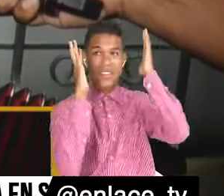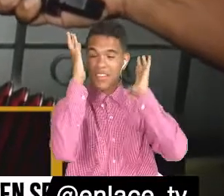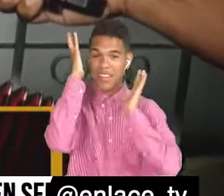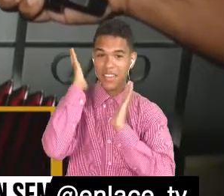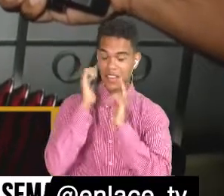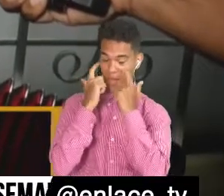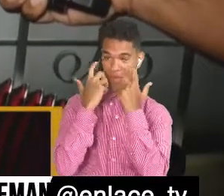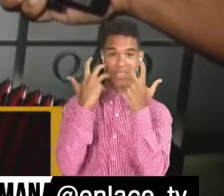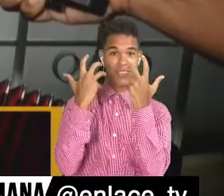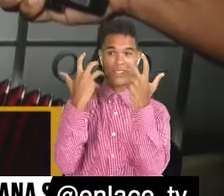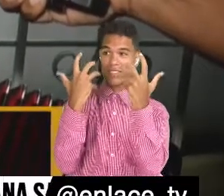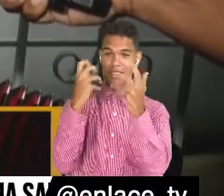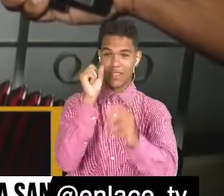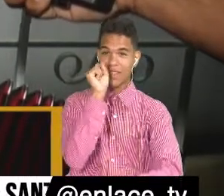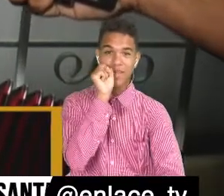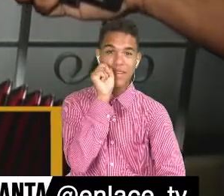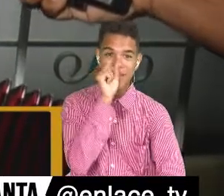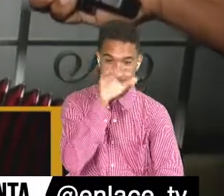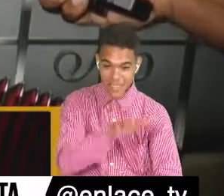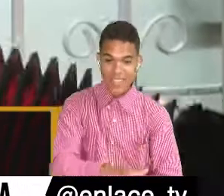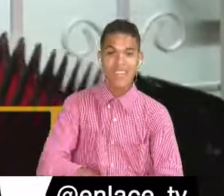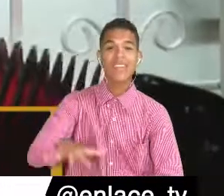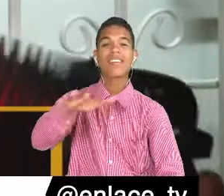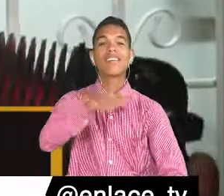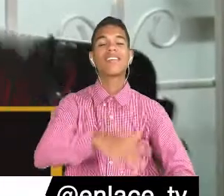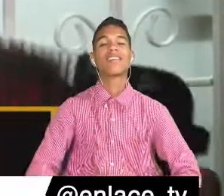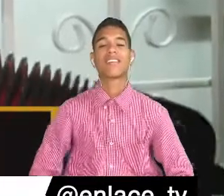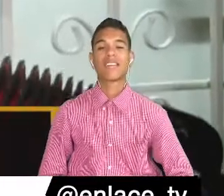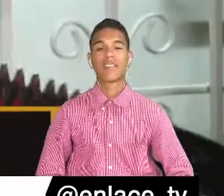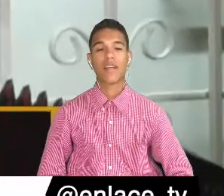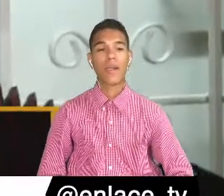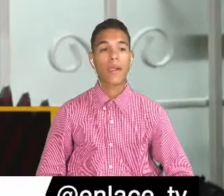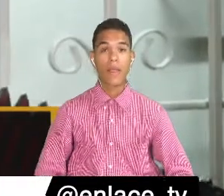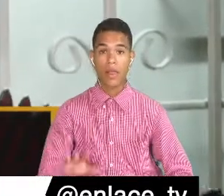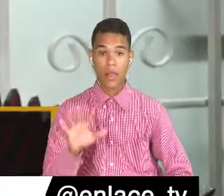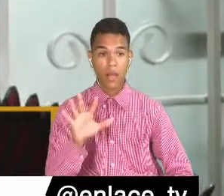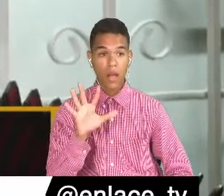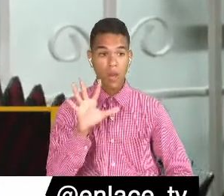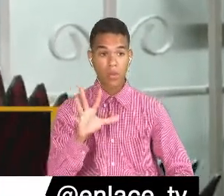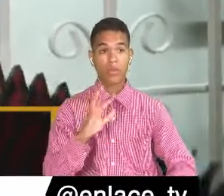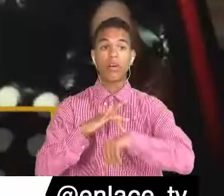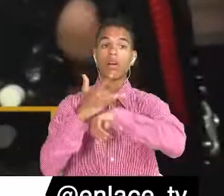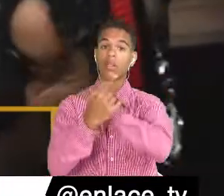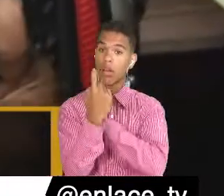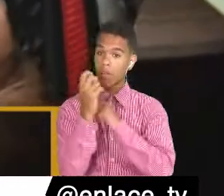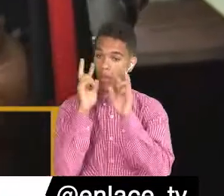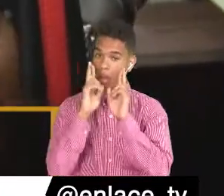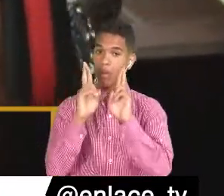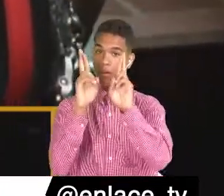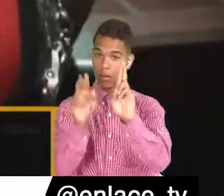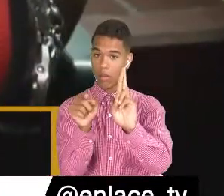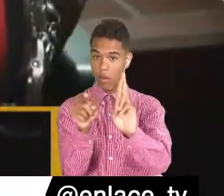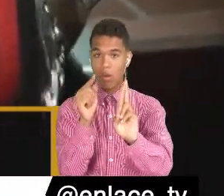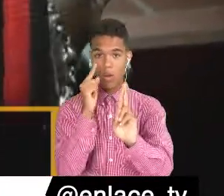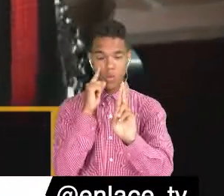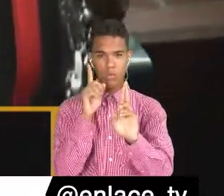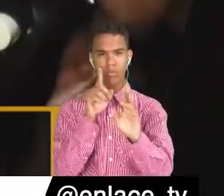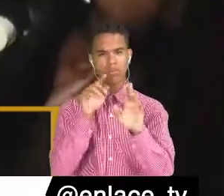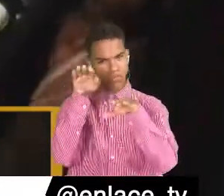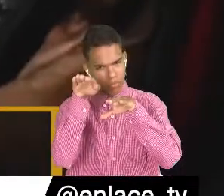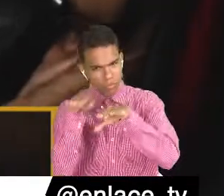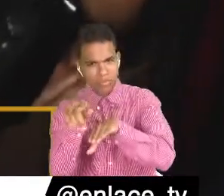admira, Barranca Bermeja. La ciudad está en mora de reconocerle al Poli el hecho de que él sea uno de sus emblemáticos